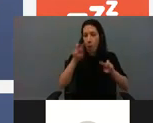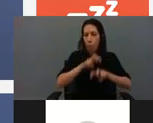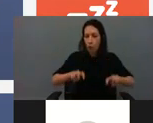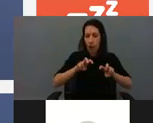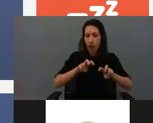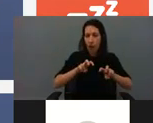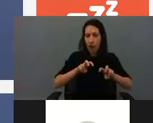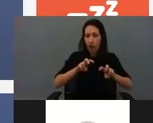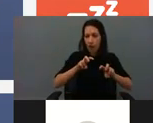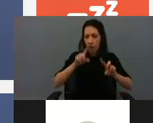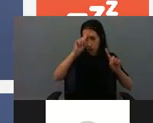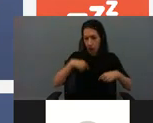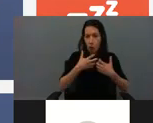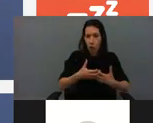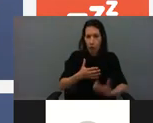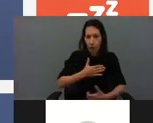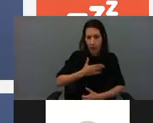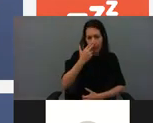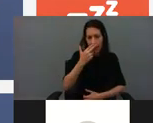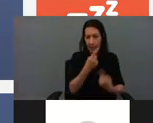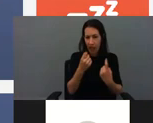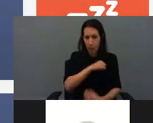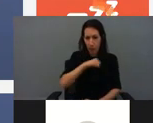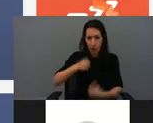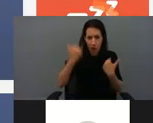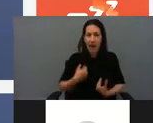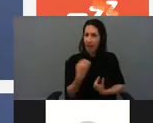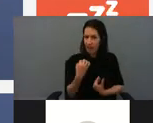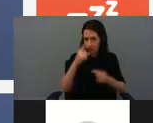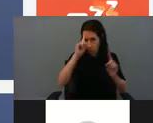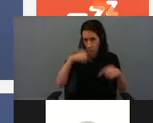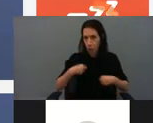de luchar por mis intereses y necesidades personales.